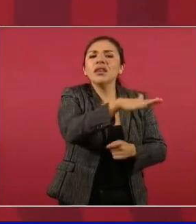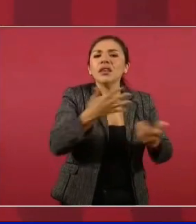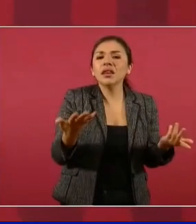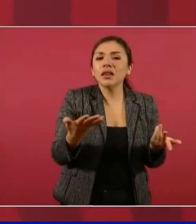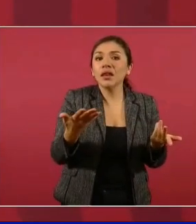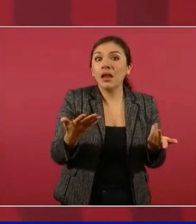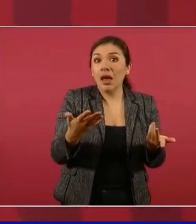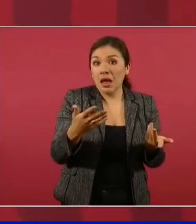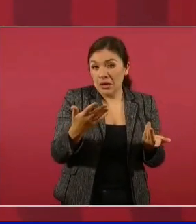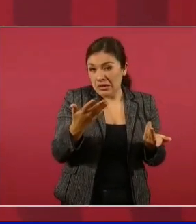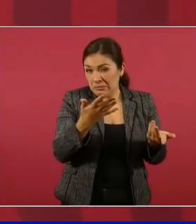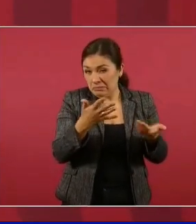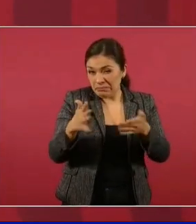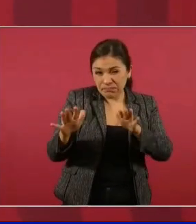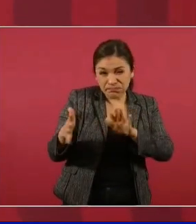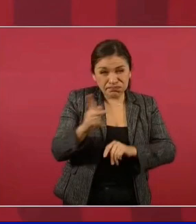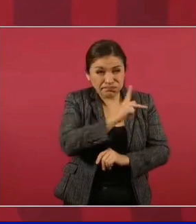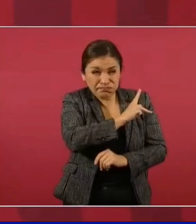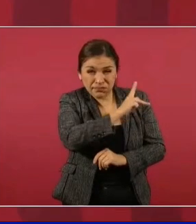casi todos,